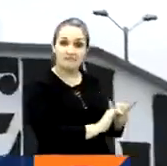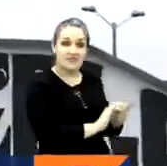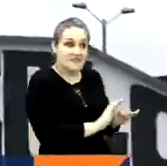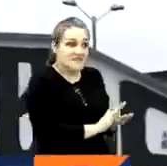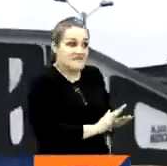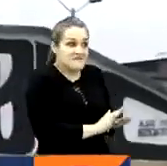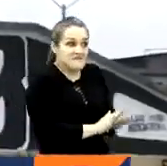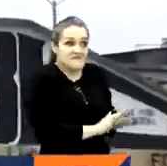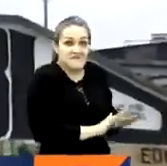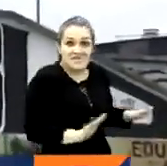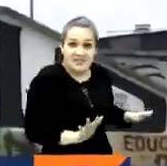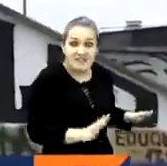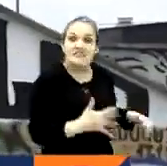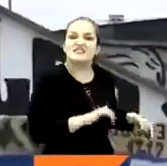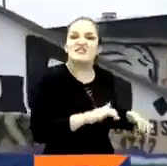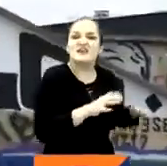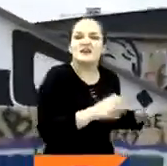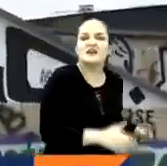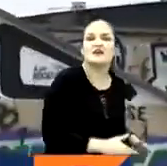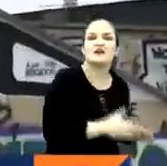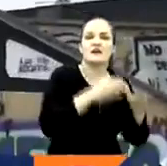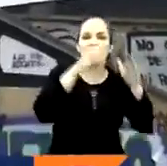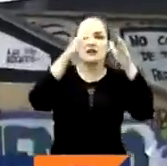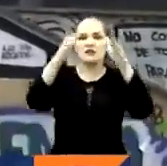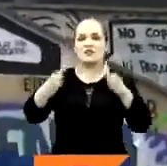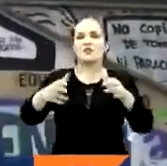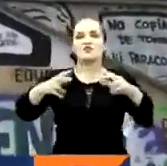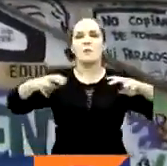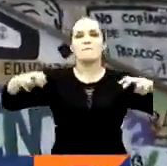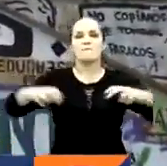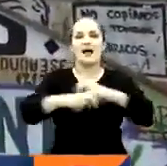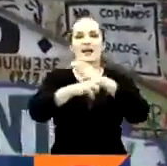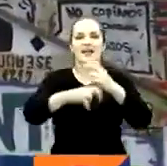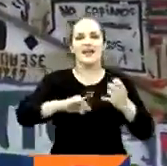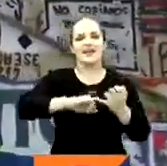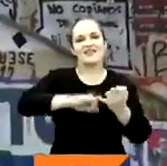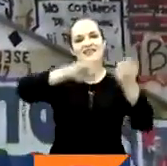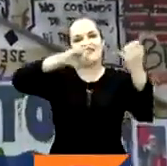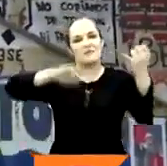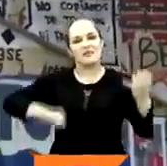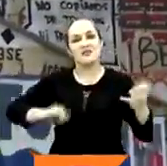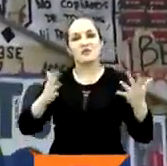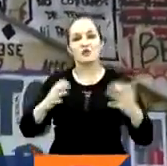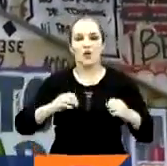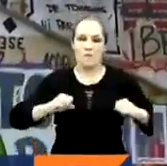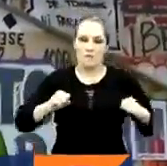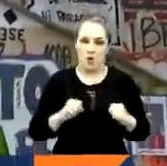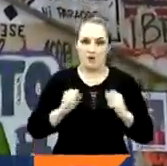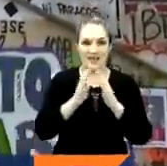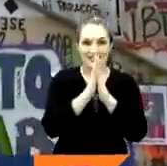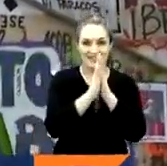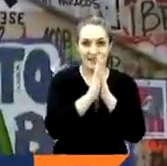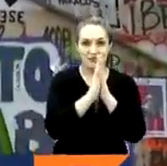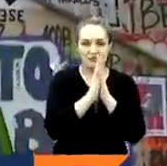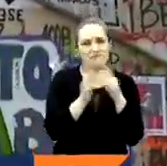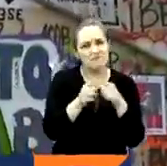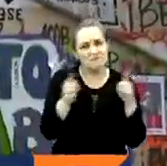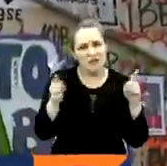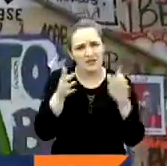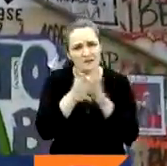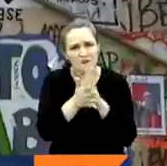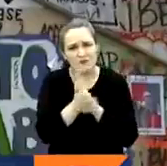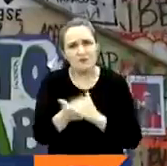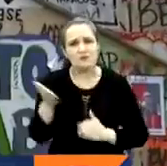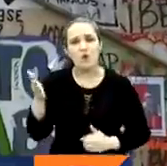sea restaurado, se instalará en el Parque de la Independencia, en el centro de la capital del país. Veamos lo que dijo el director del Instituto